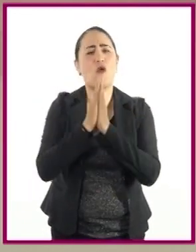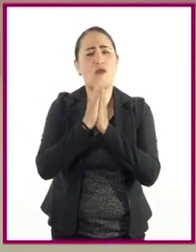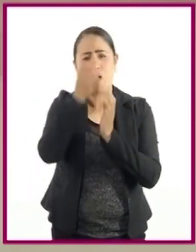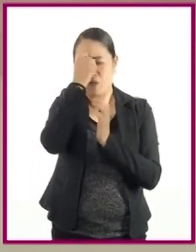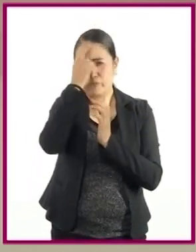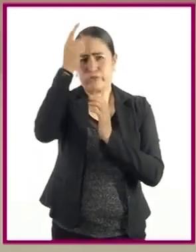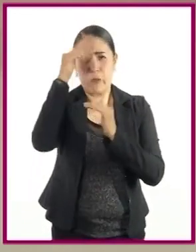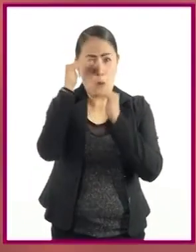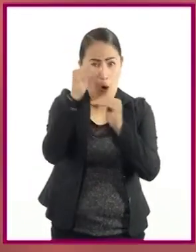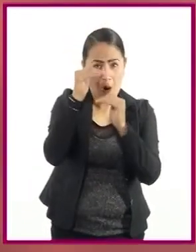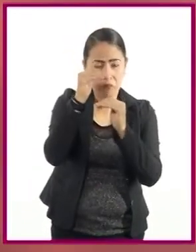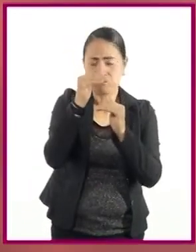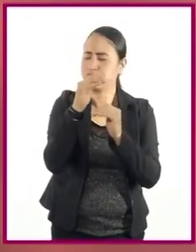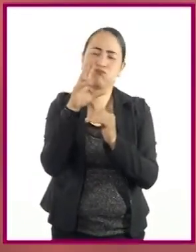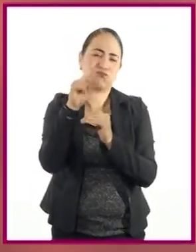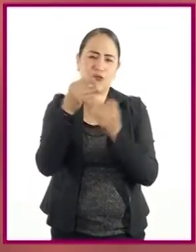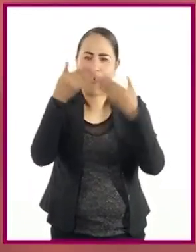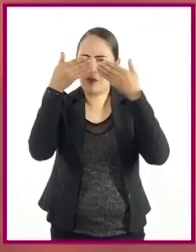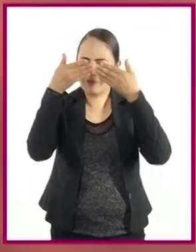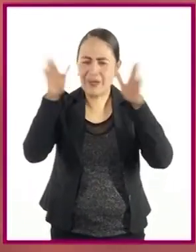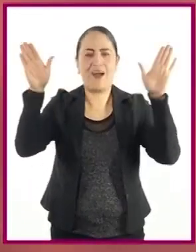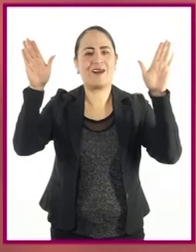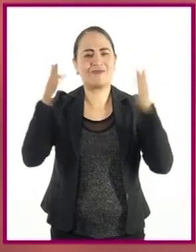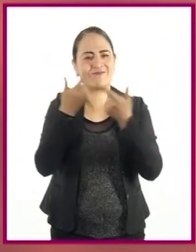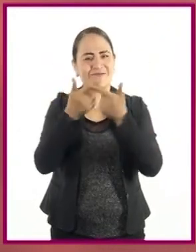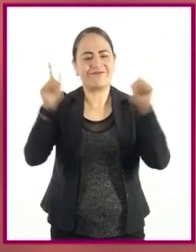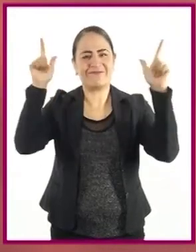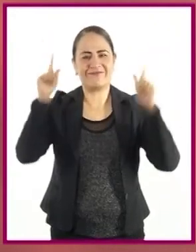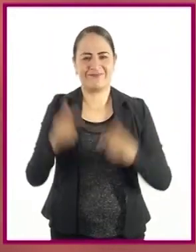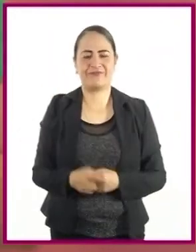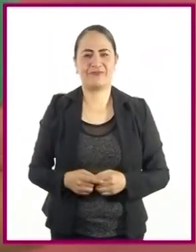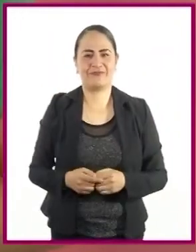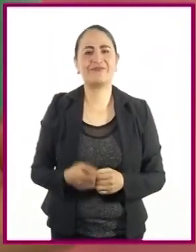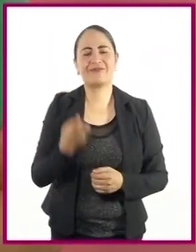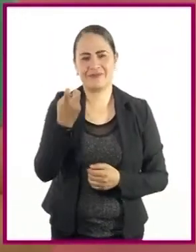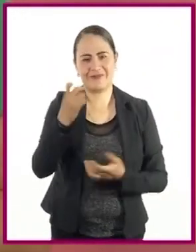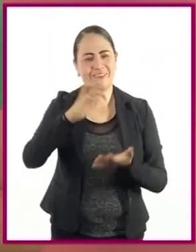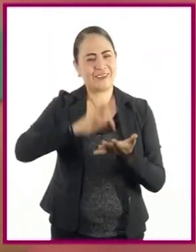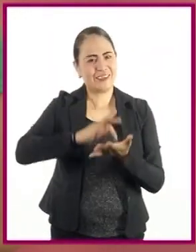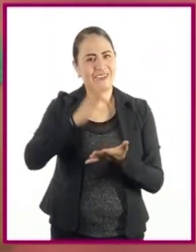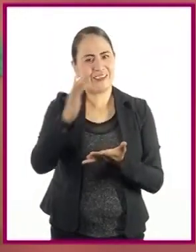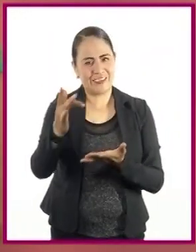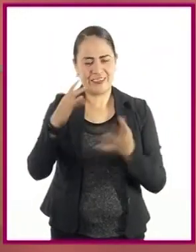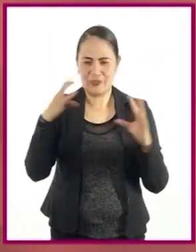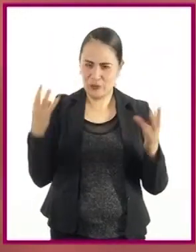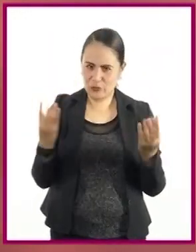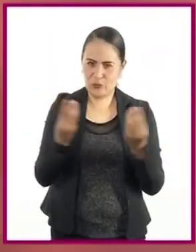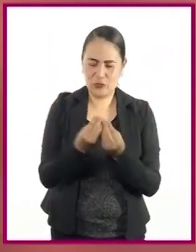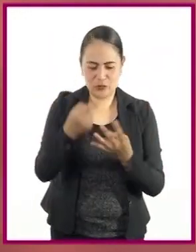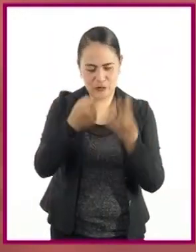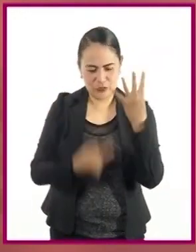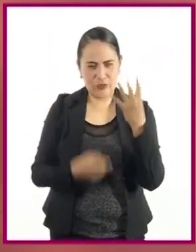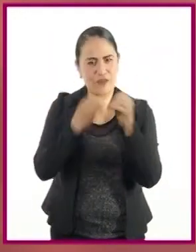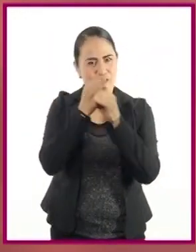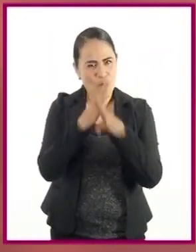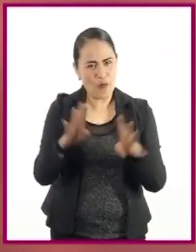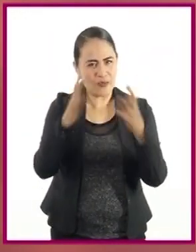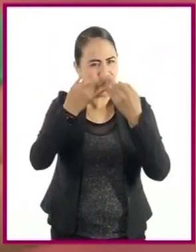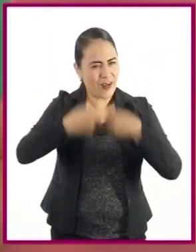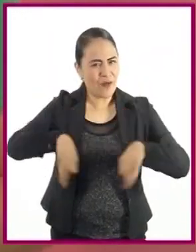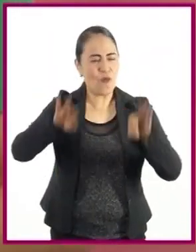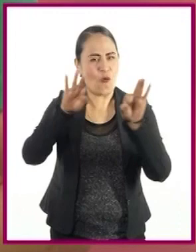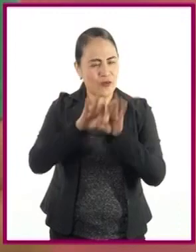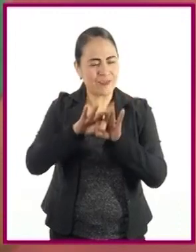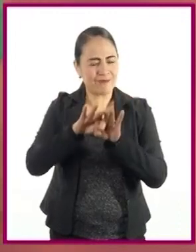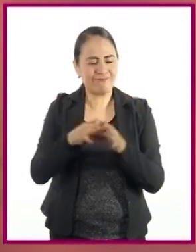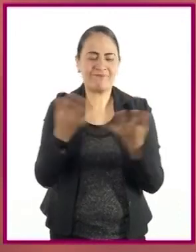creatividad y sus ideas. Así será, profesora, pues le agradezco haber compartido con usted estos contenidos tan indispensables. No